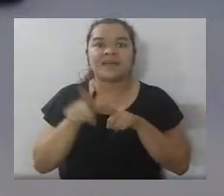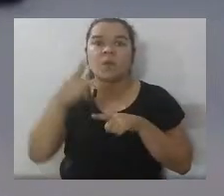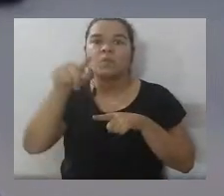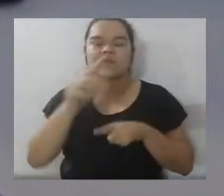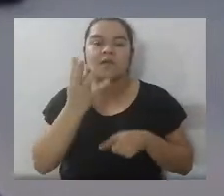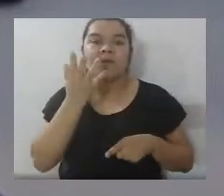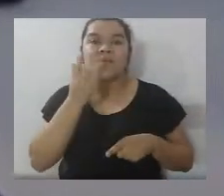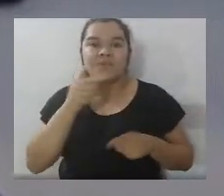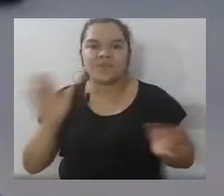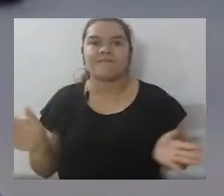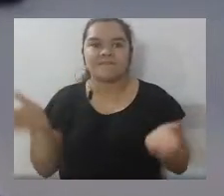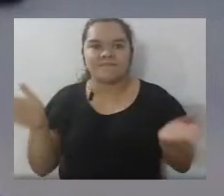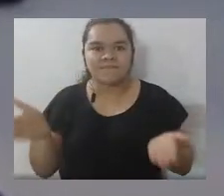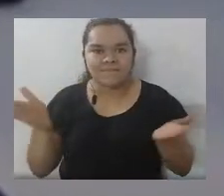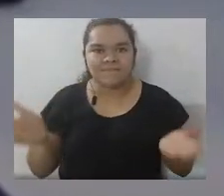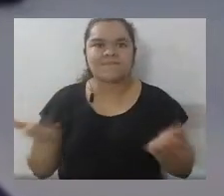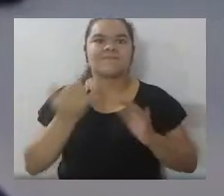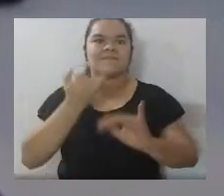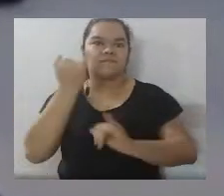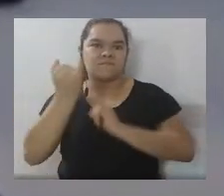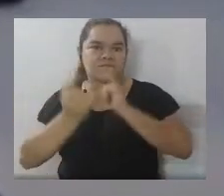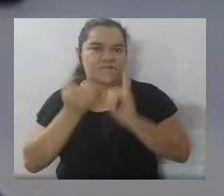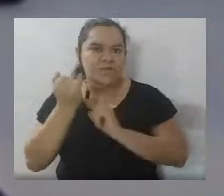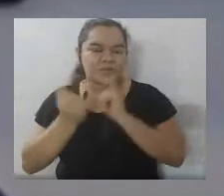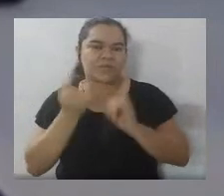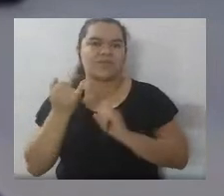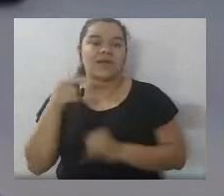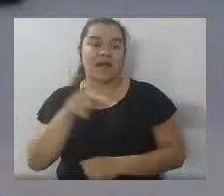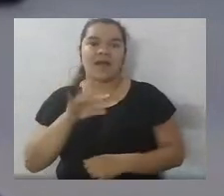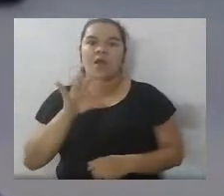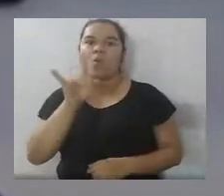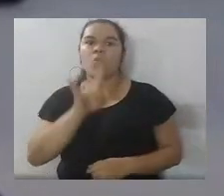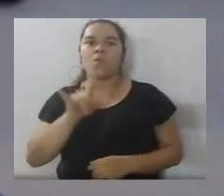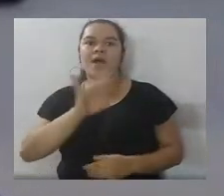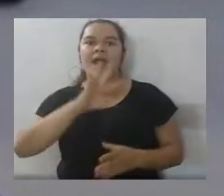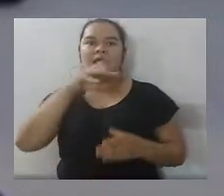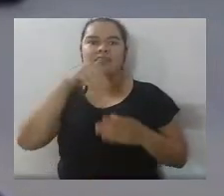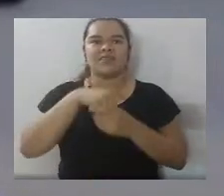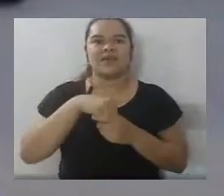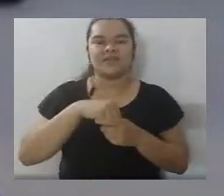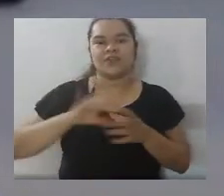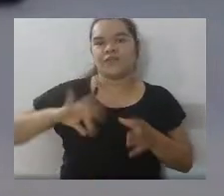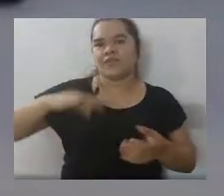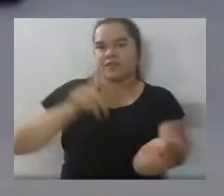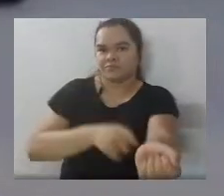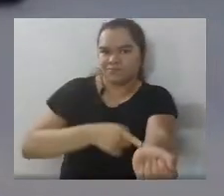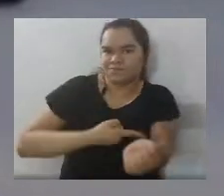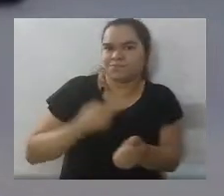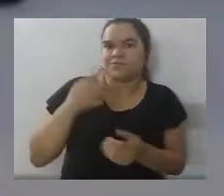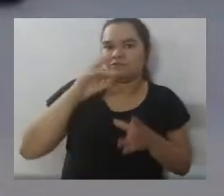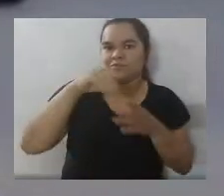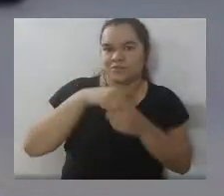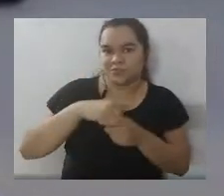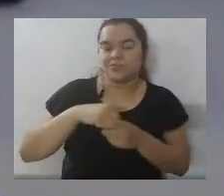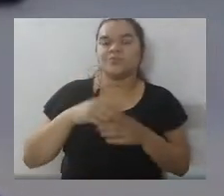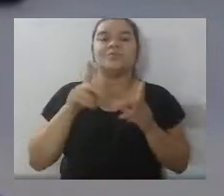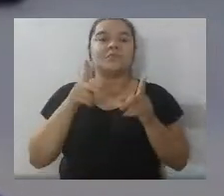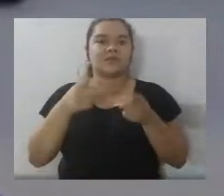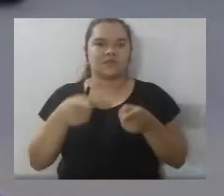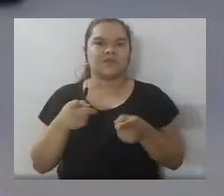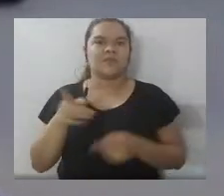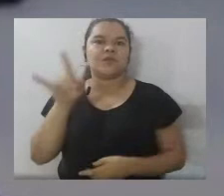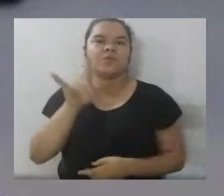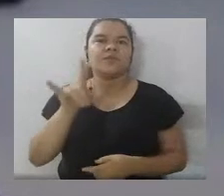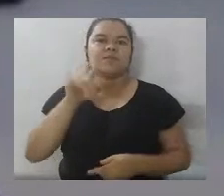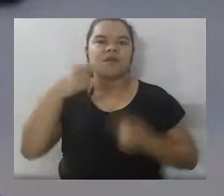entusiasmo y lo que es la vida universitaria y lo que es la formación a través de la universidad,